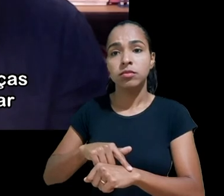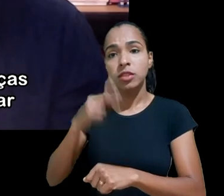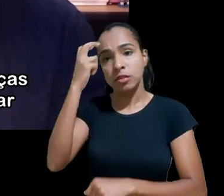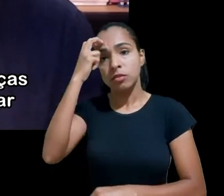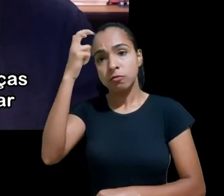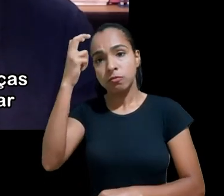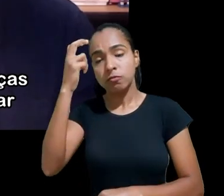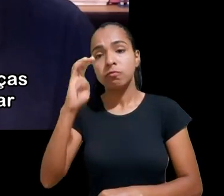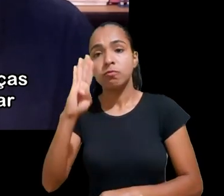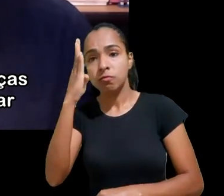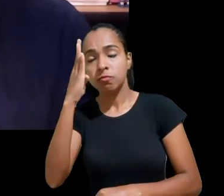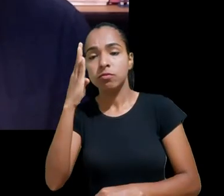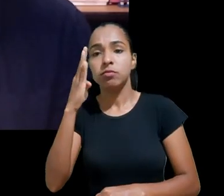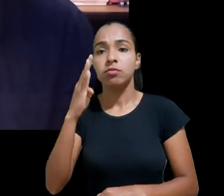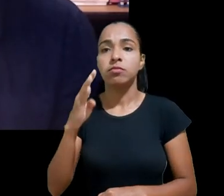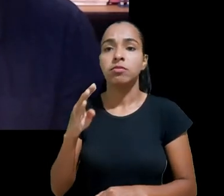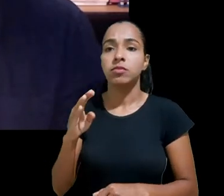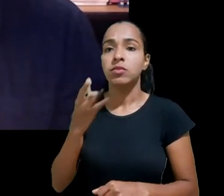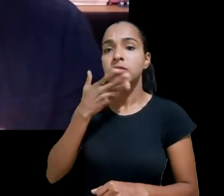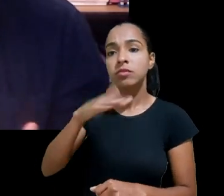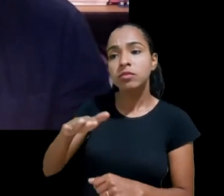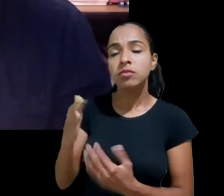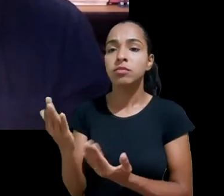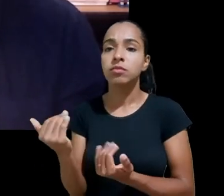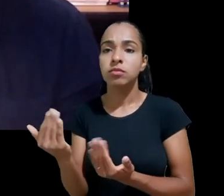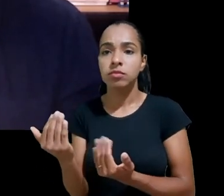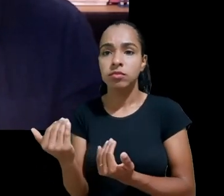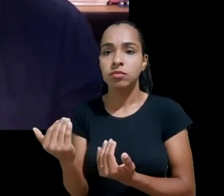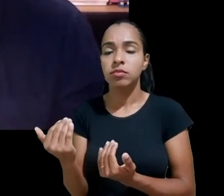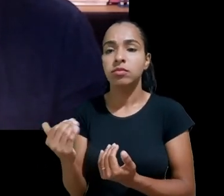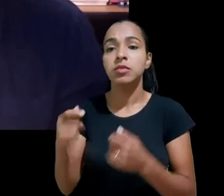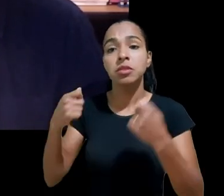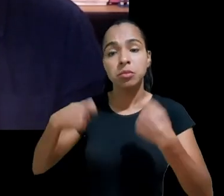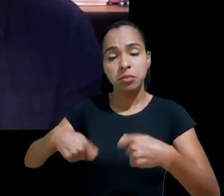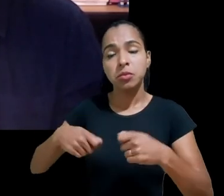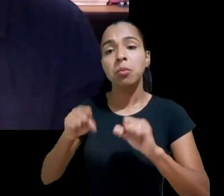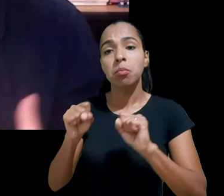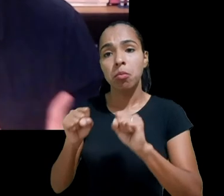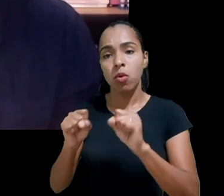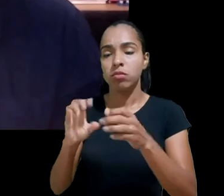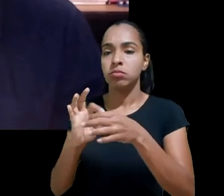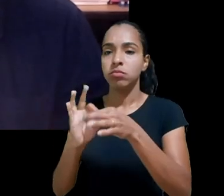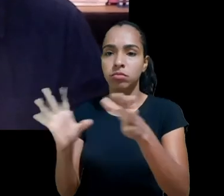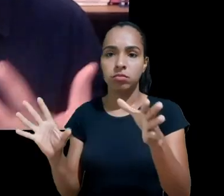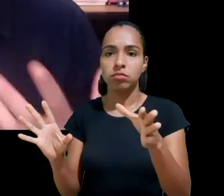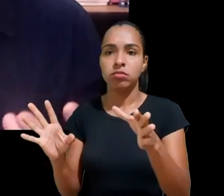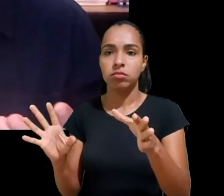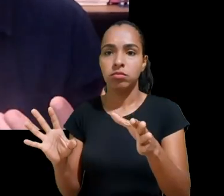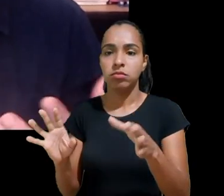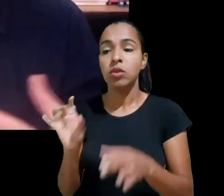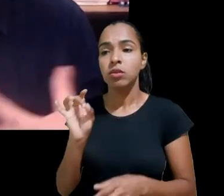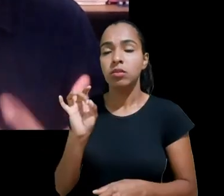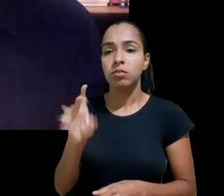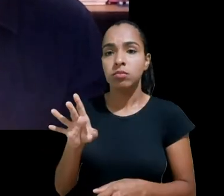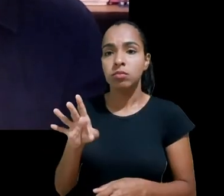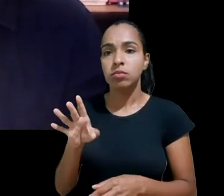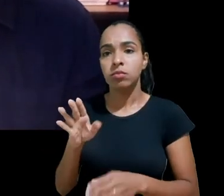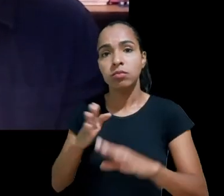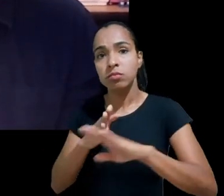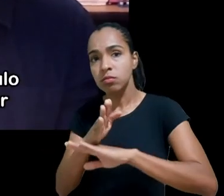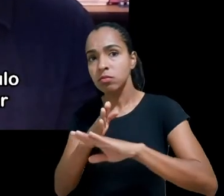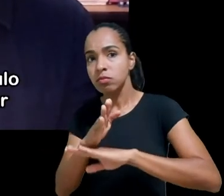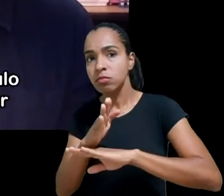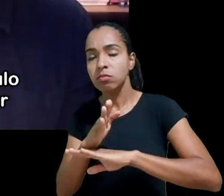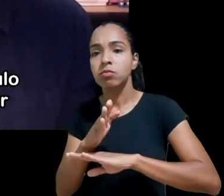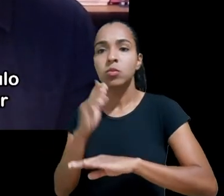pueda alfabetizarse en estos temas no solamente para poder usar estos sistemas sino para poder abordarlos de manera crítica